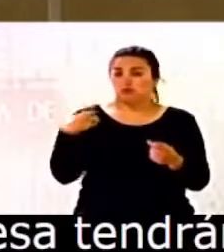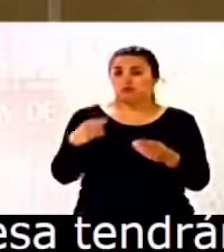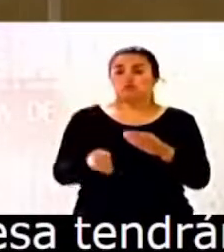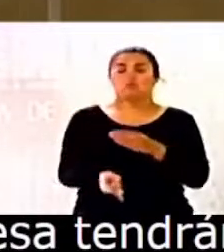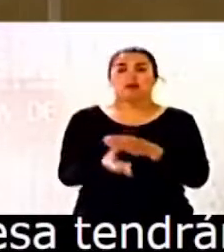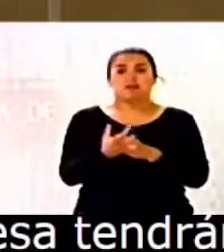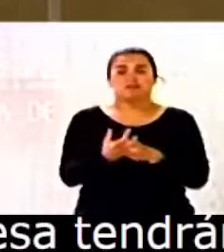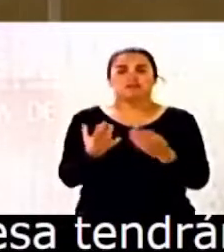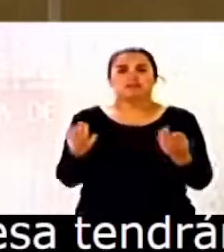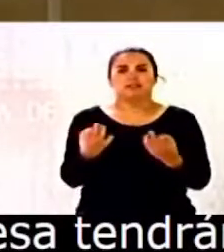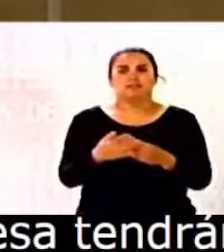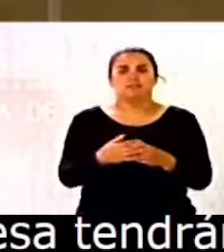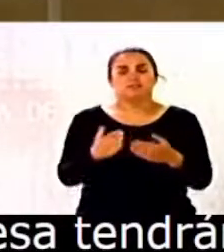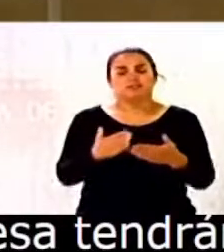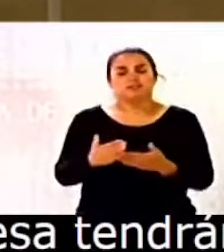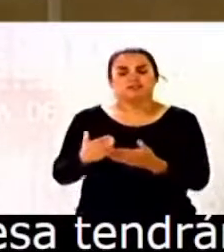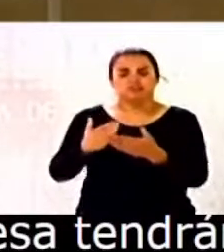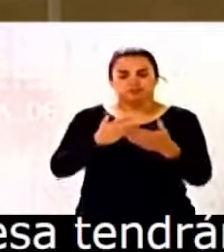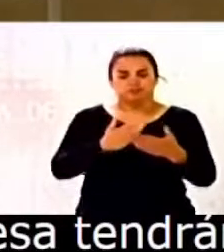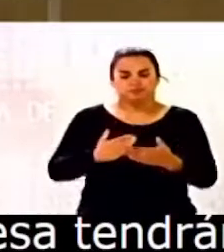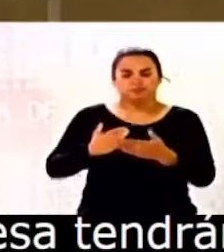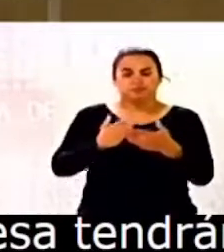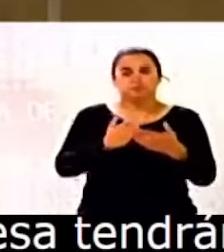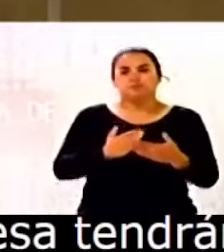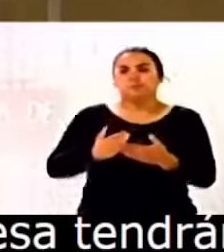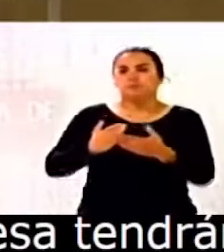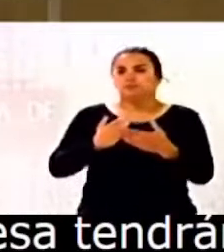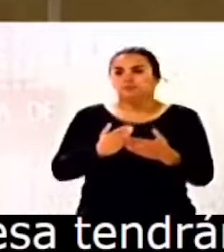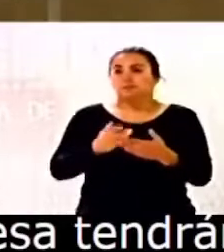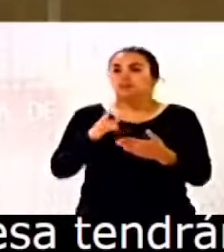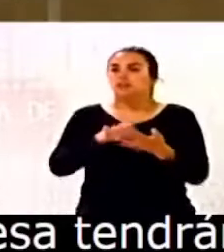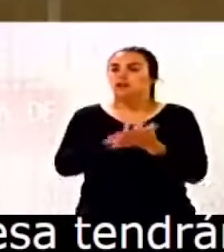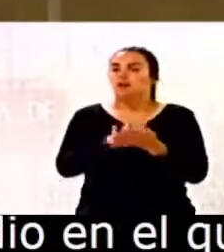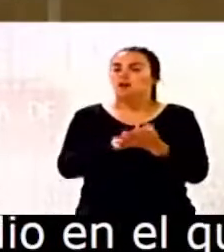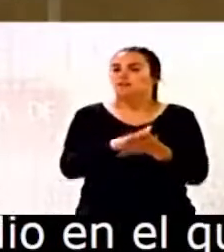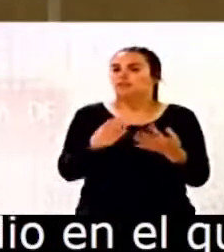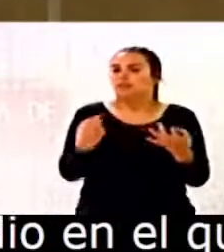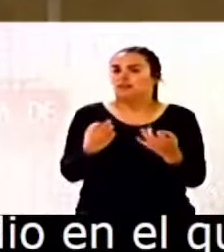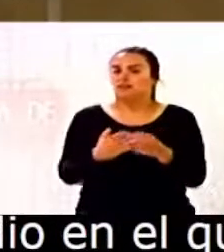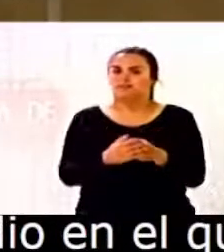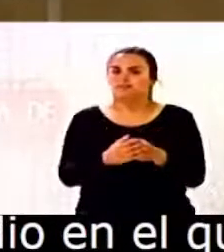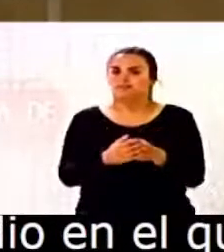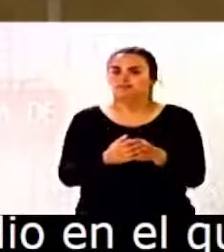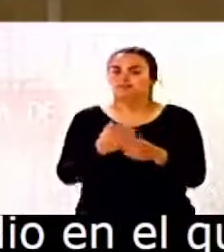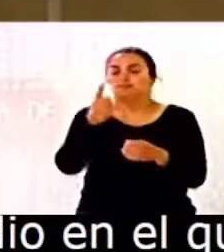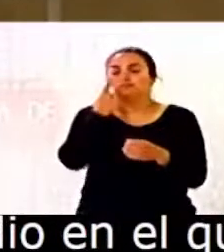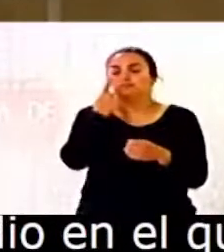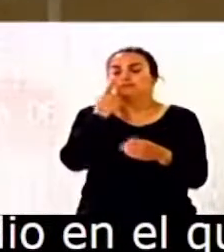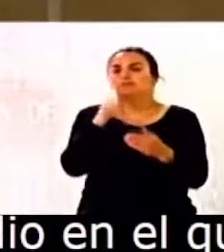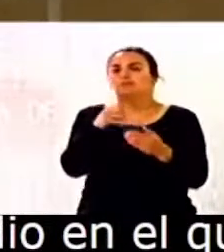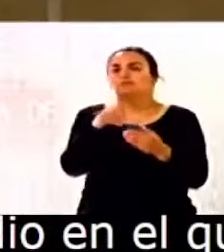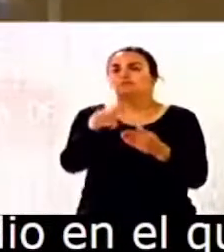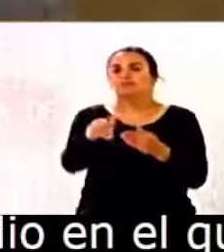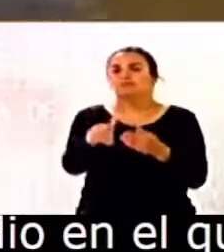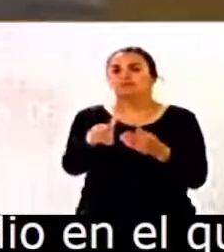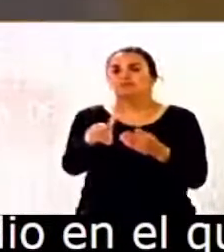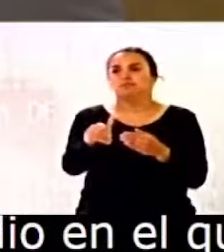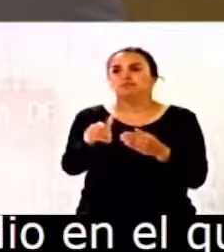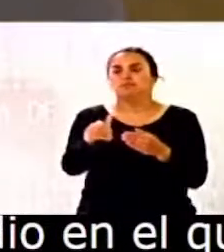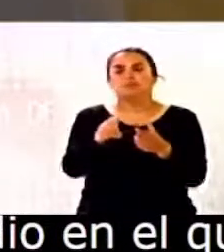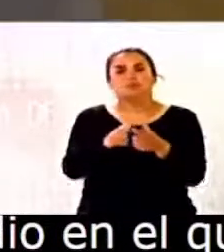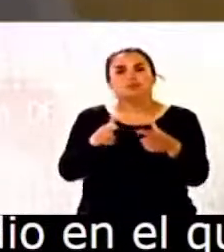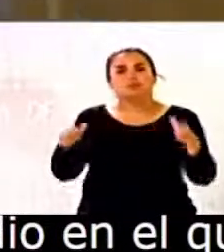un estudio en el que habla de una previsión de inflación